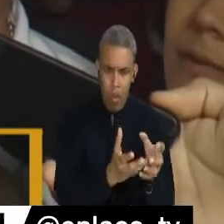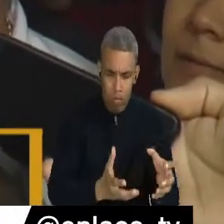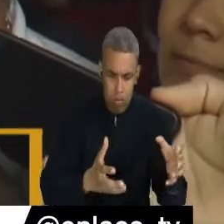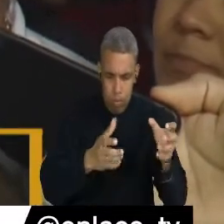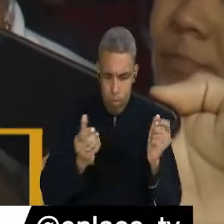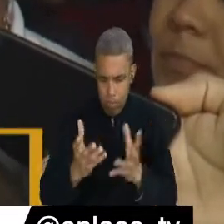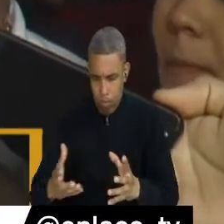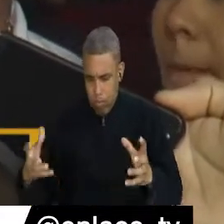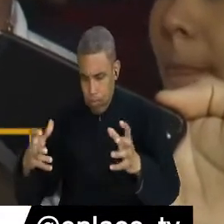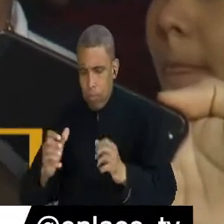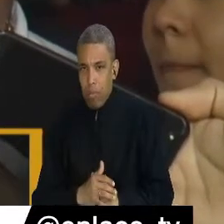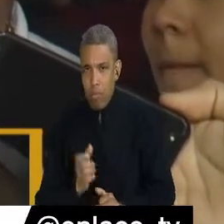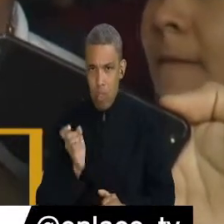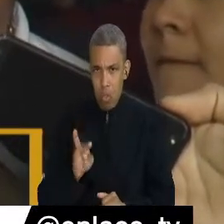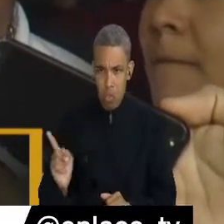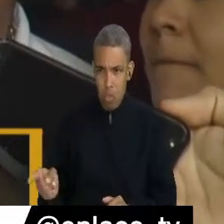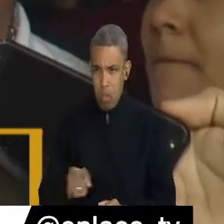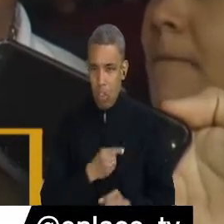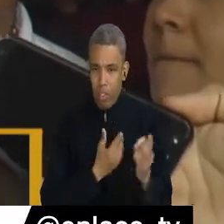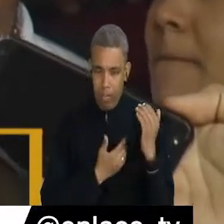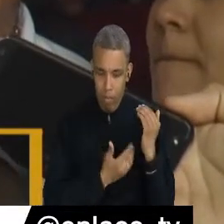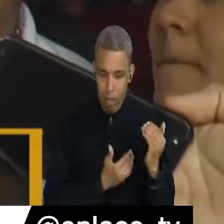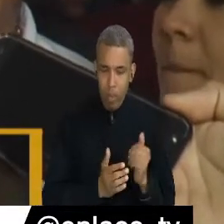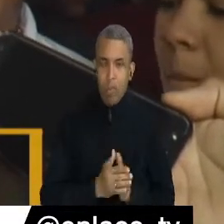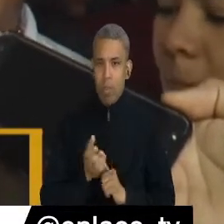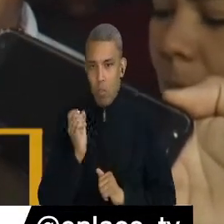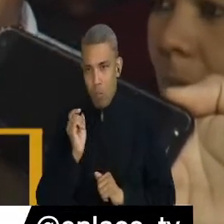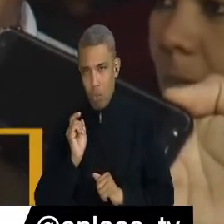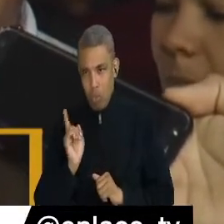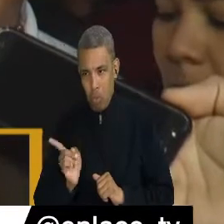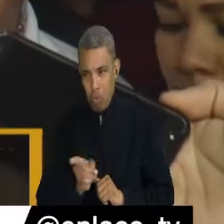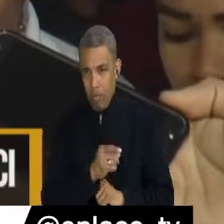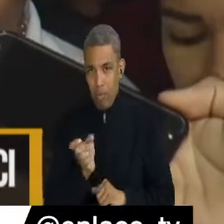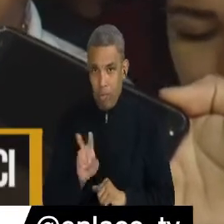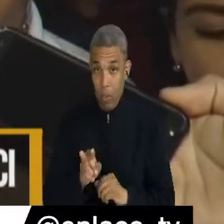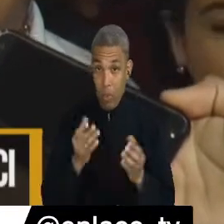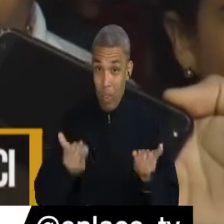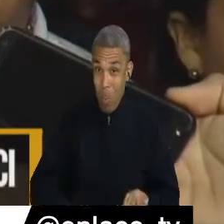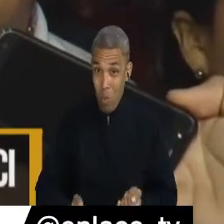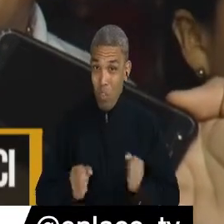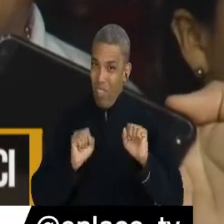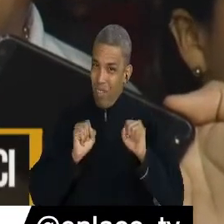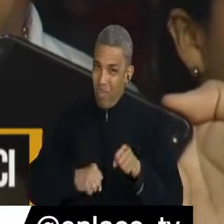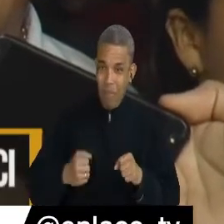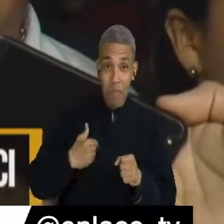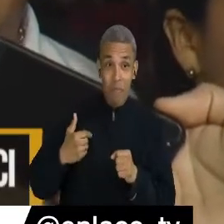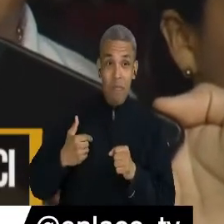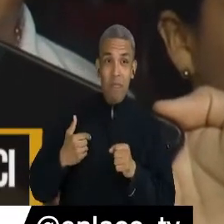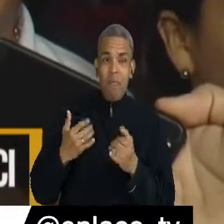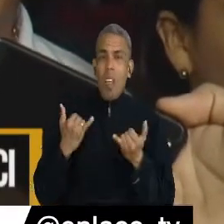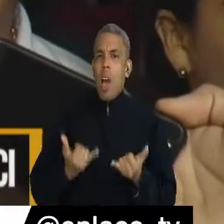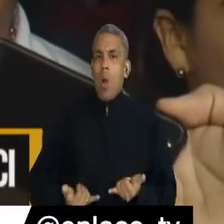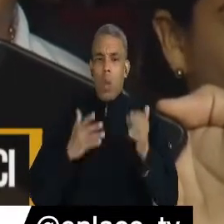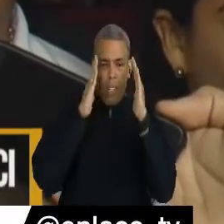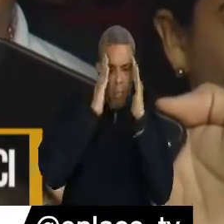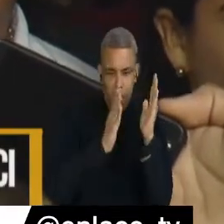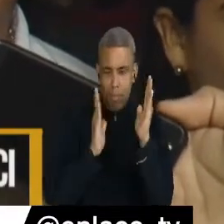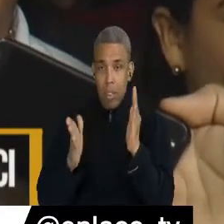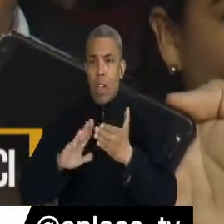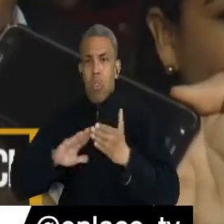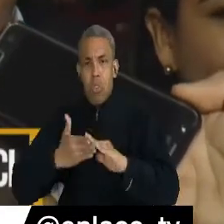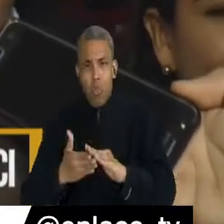habilitadas, y lo que ustedes van a poder ver, lo que quiero que acompañen, es que por fin Barranca Bermeja está recibiendo. Esto nos va a permitir atender a toda la población,